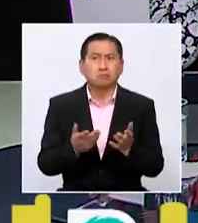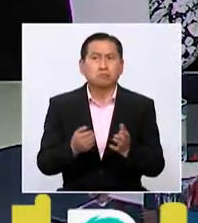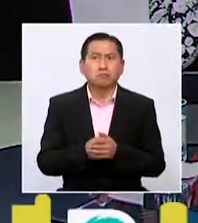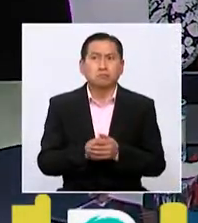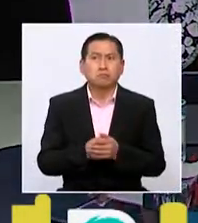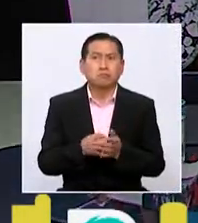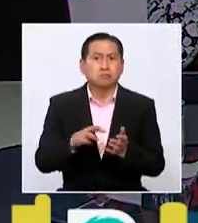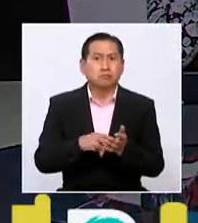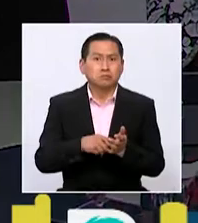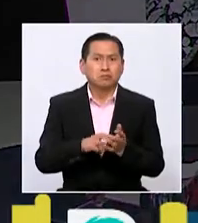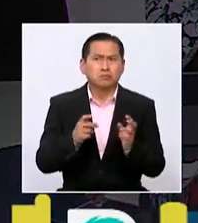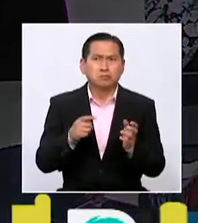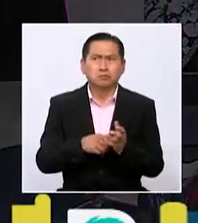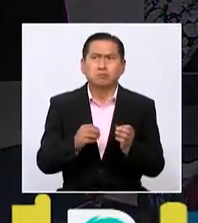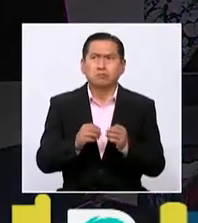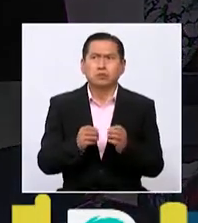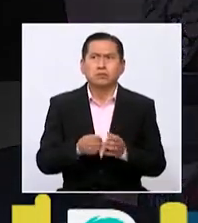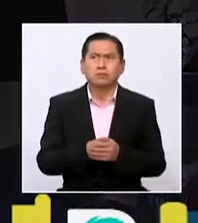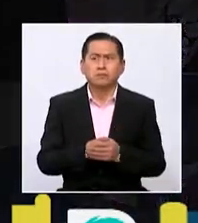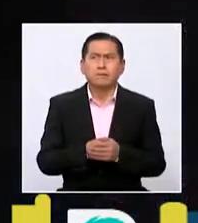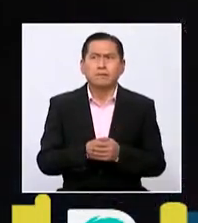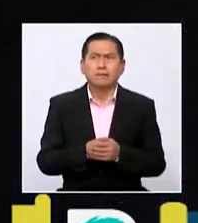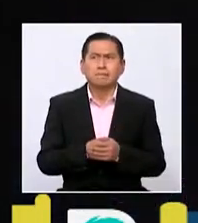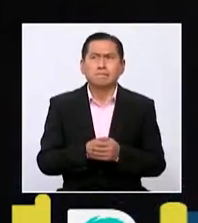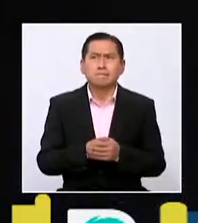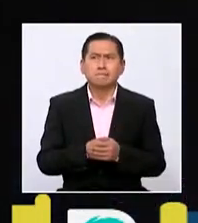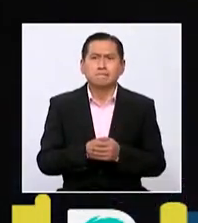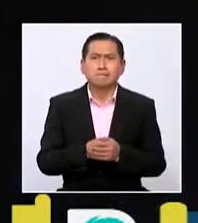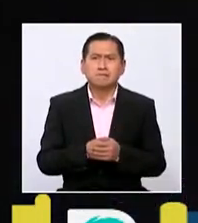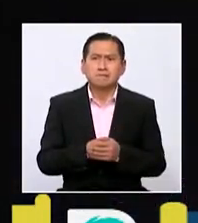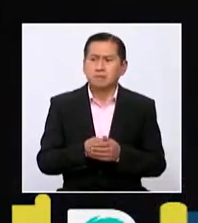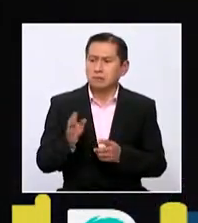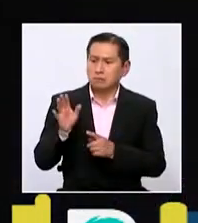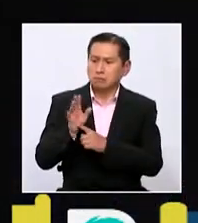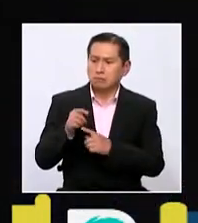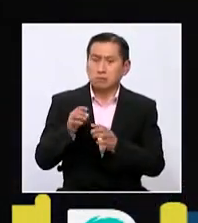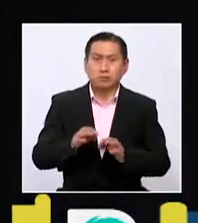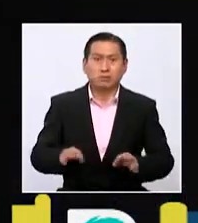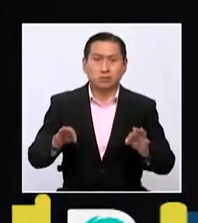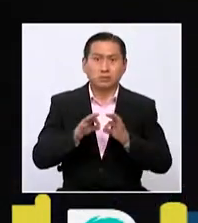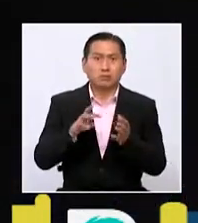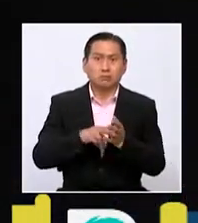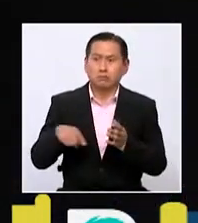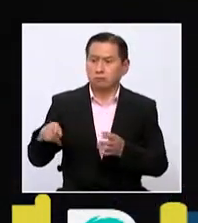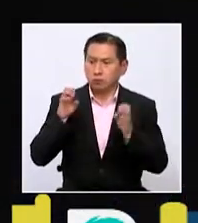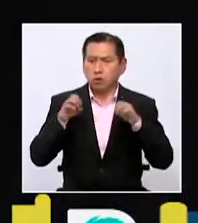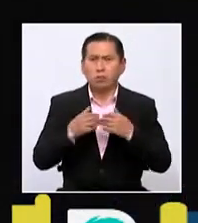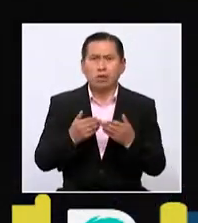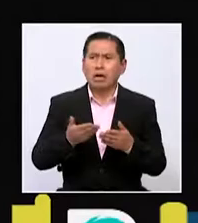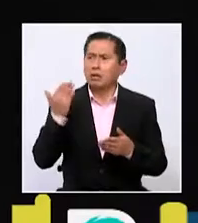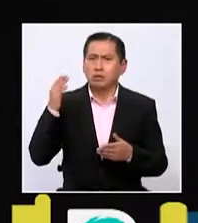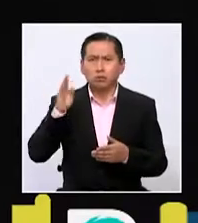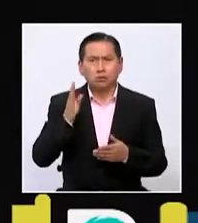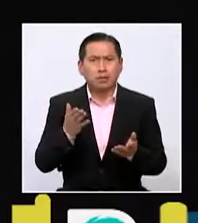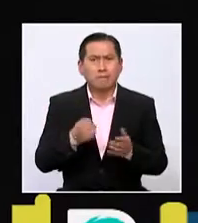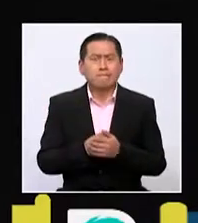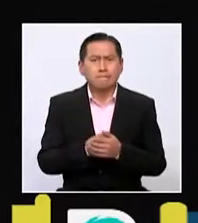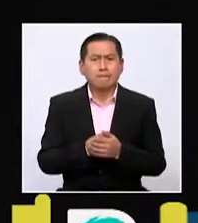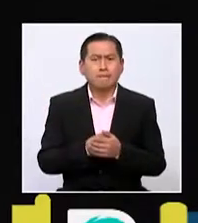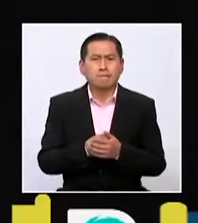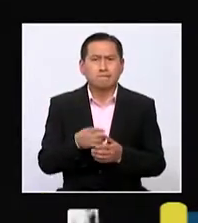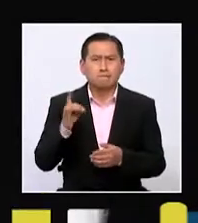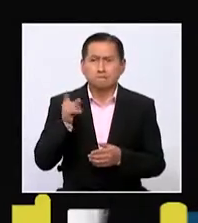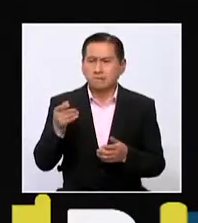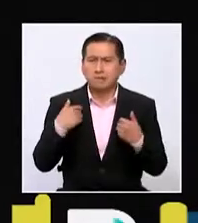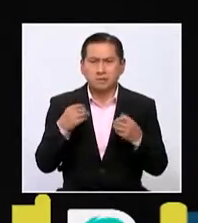va a ser el de cuando la serie salga al aire. Claro. Es decir, porque nunca antes,